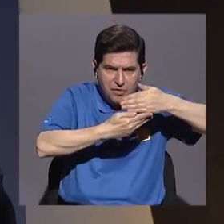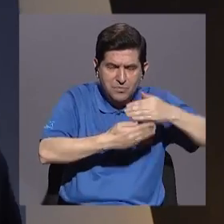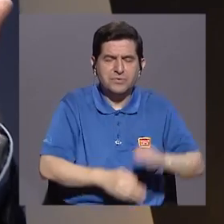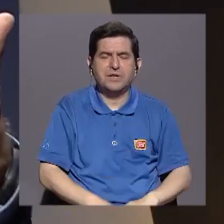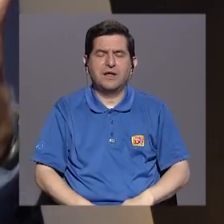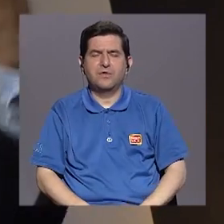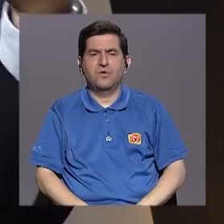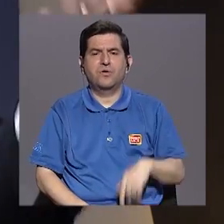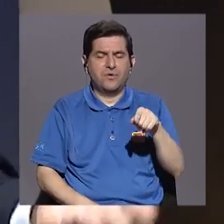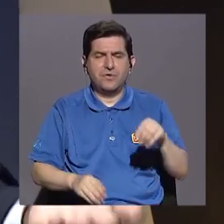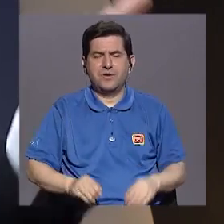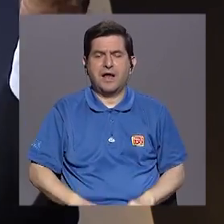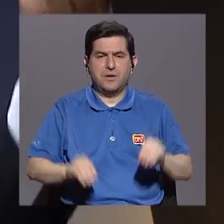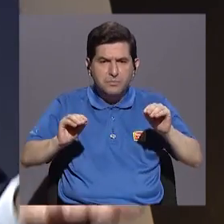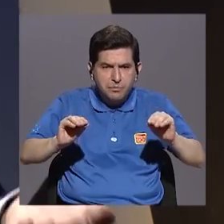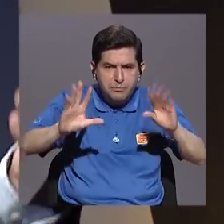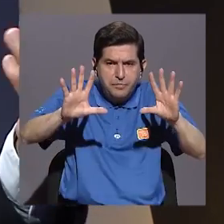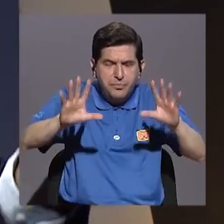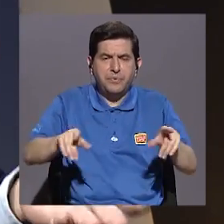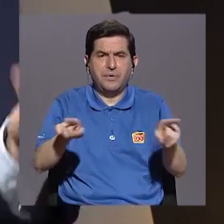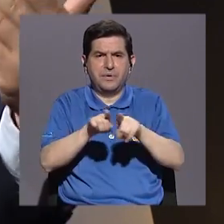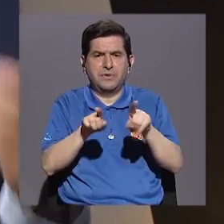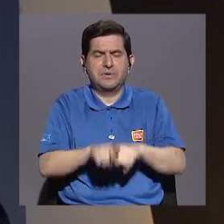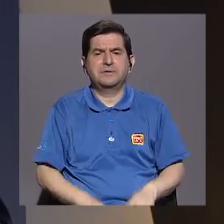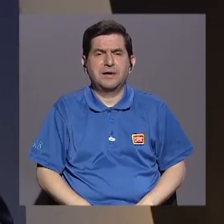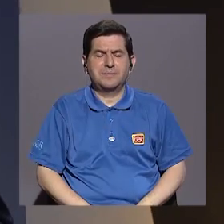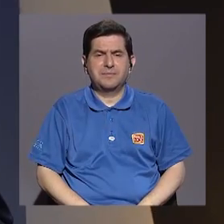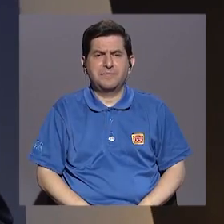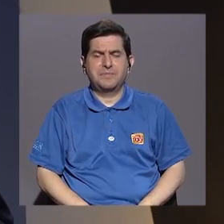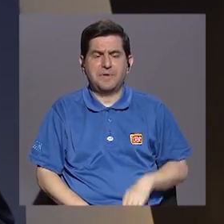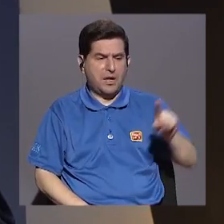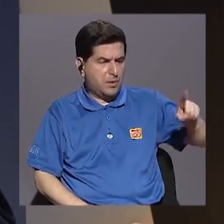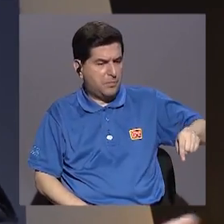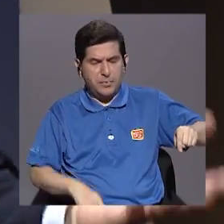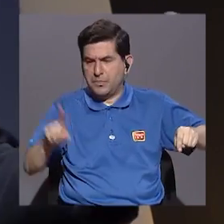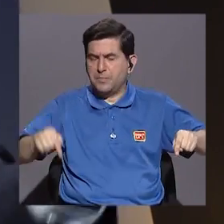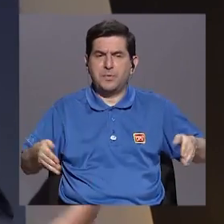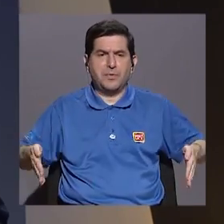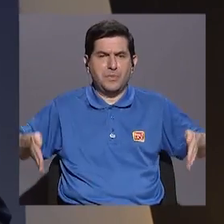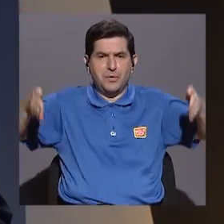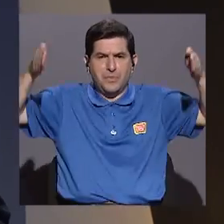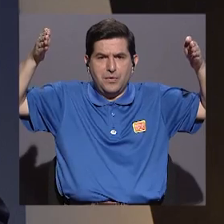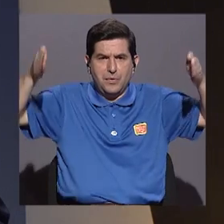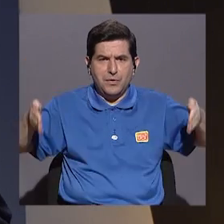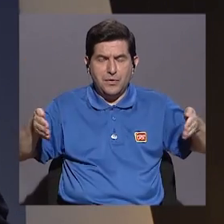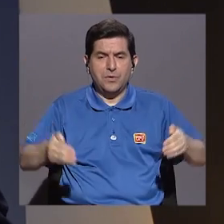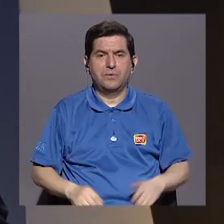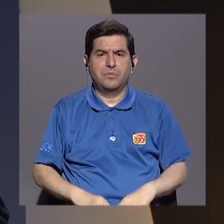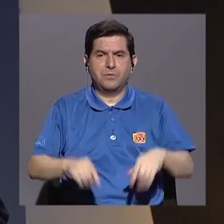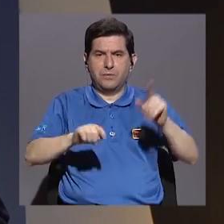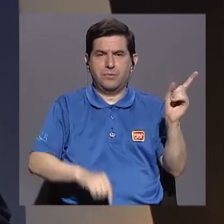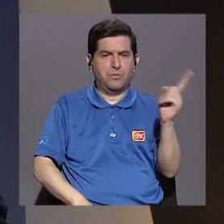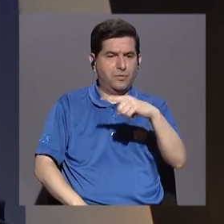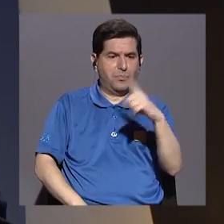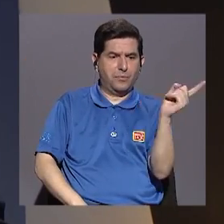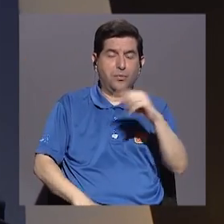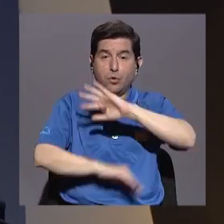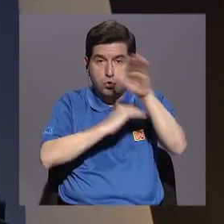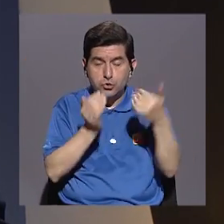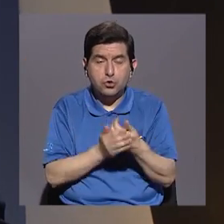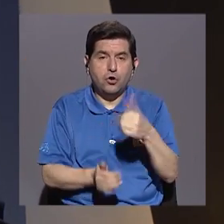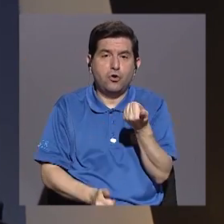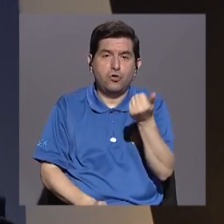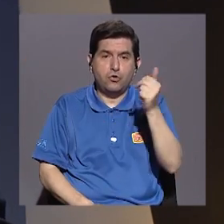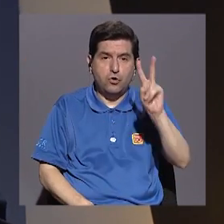es la subida de las ventanas fuera gris así que todo esto